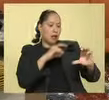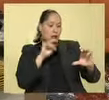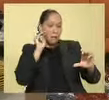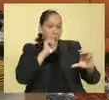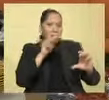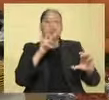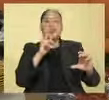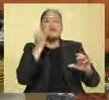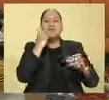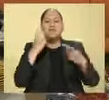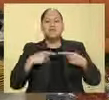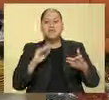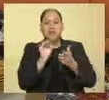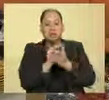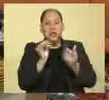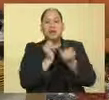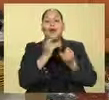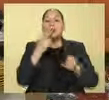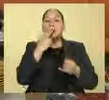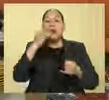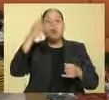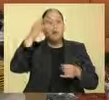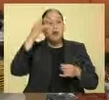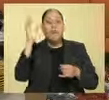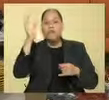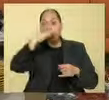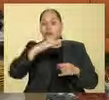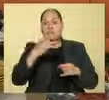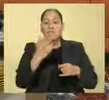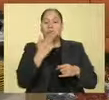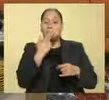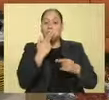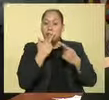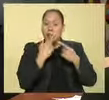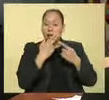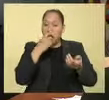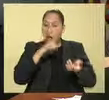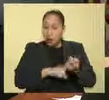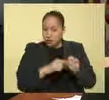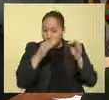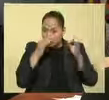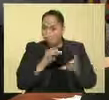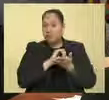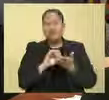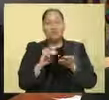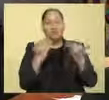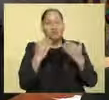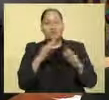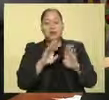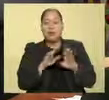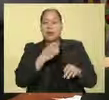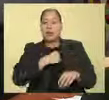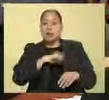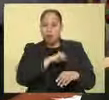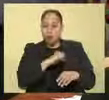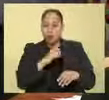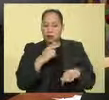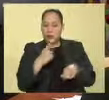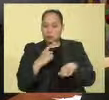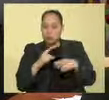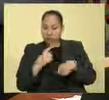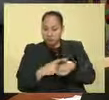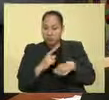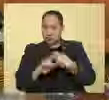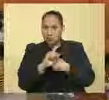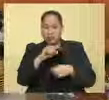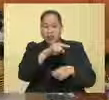crecido los cigarros piratas. Ajá. Entonces, ¿qué pasa? Que te estás, aparte de afectar tu salud, estás consumiendo, bueno, dicen que